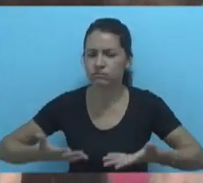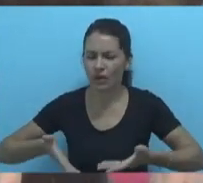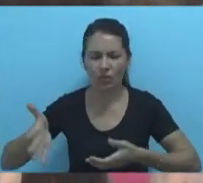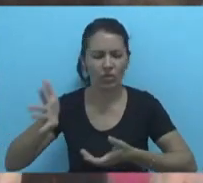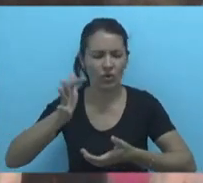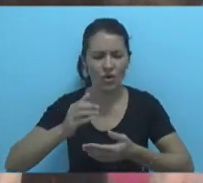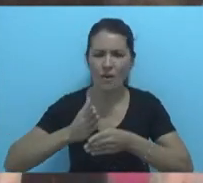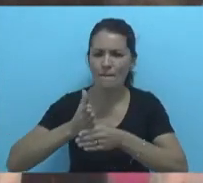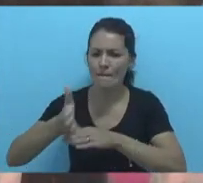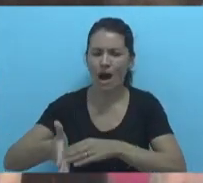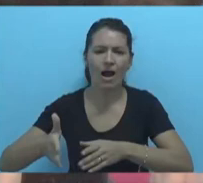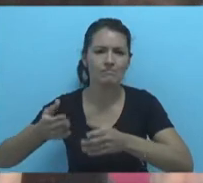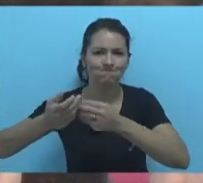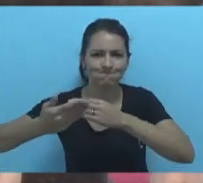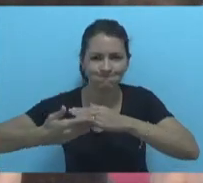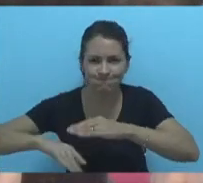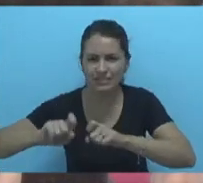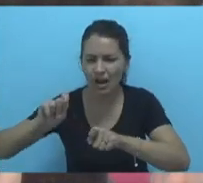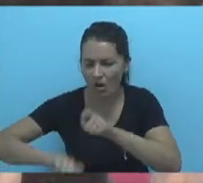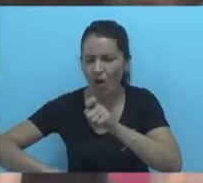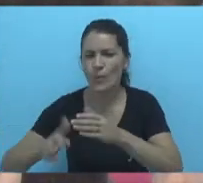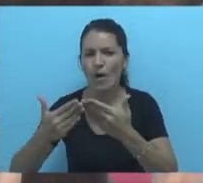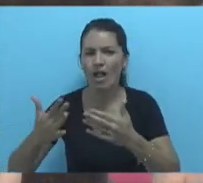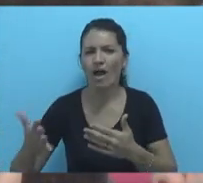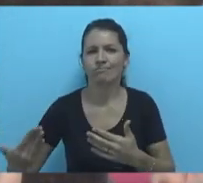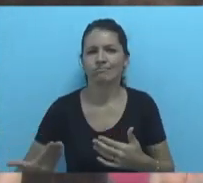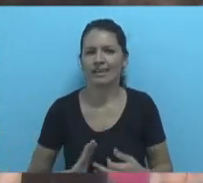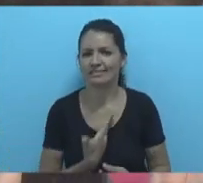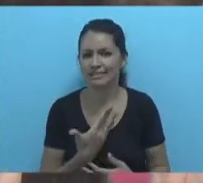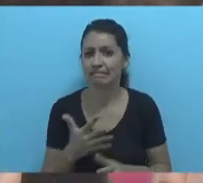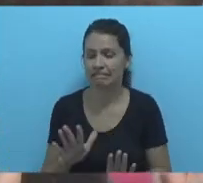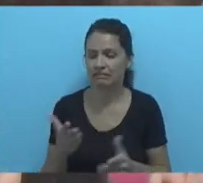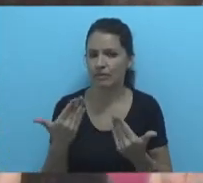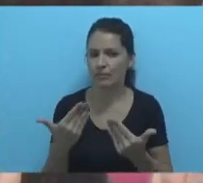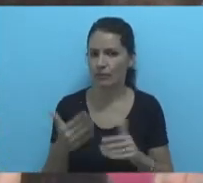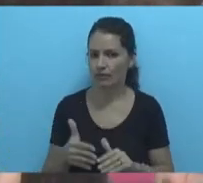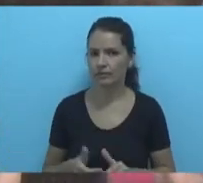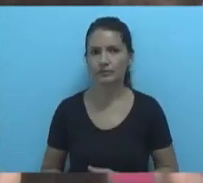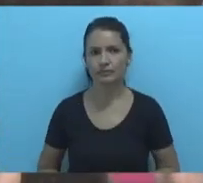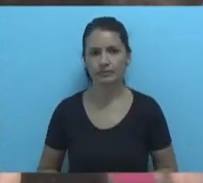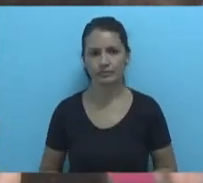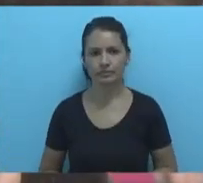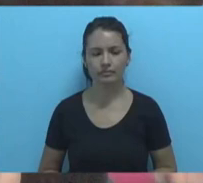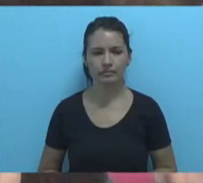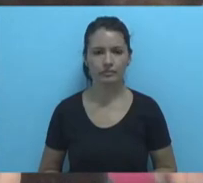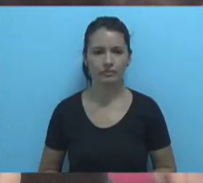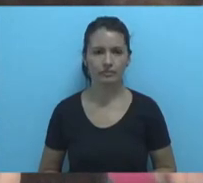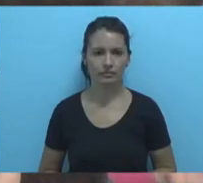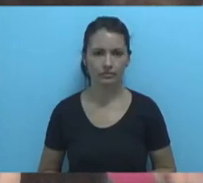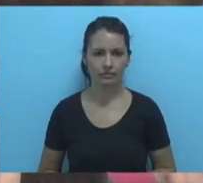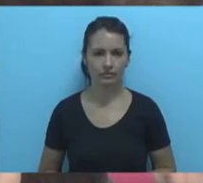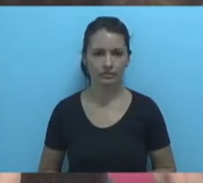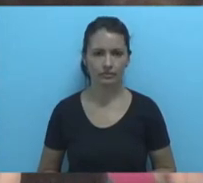días por la misma. Nosotros estamos convencidos que ya a esta altura no